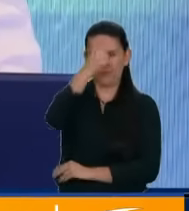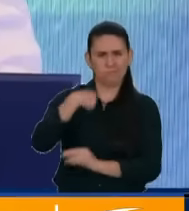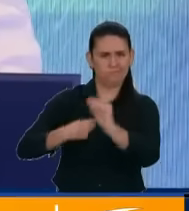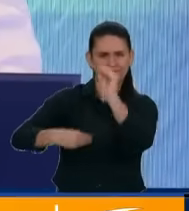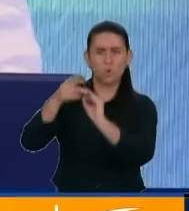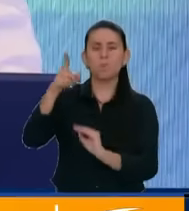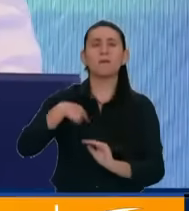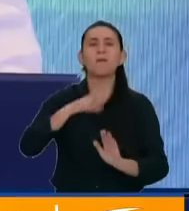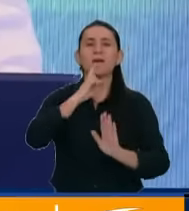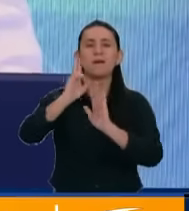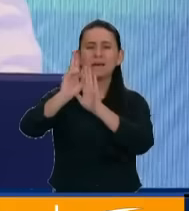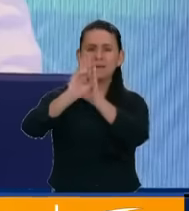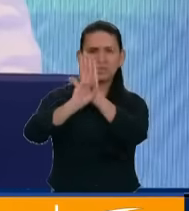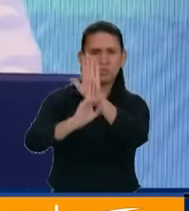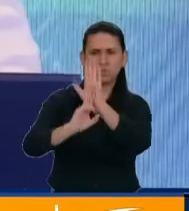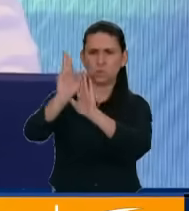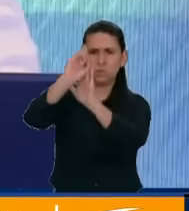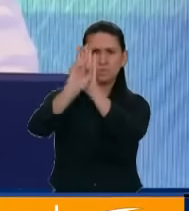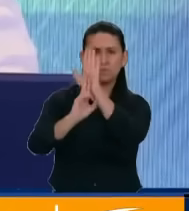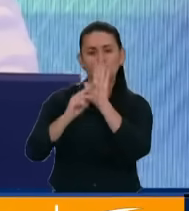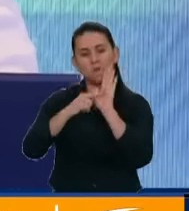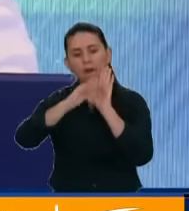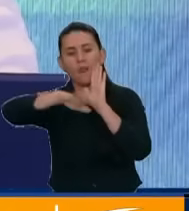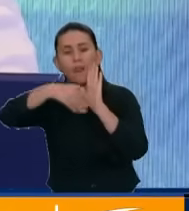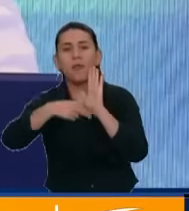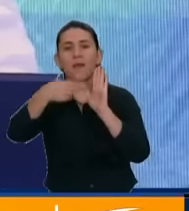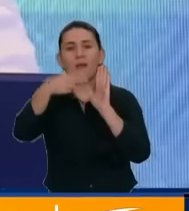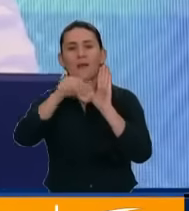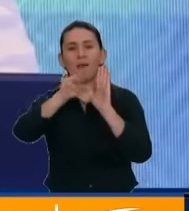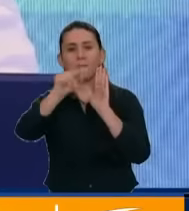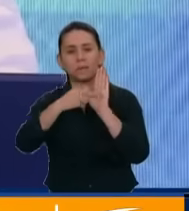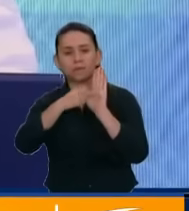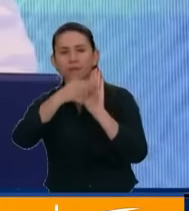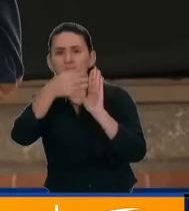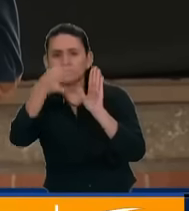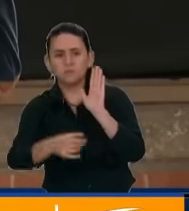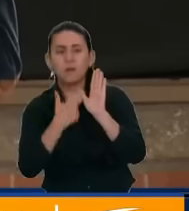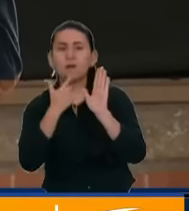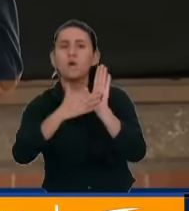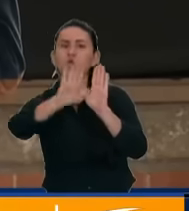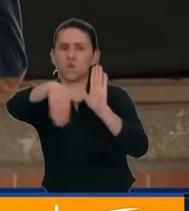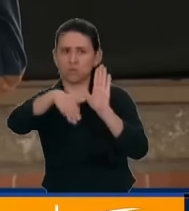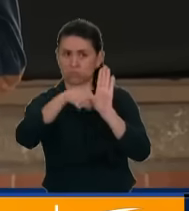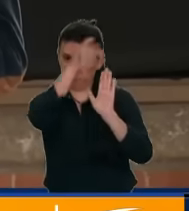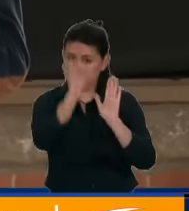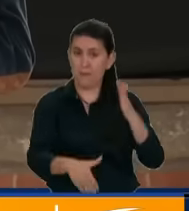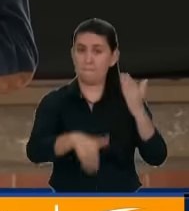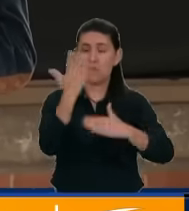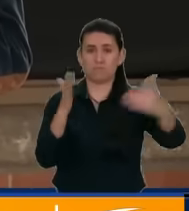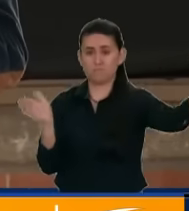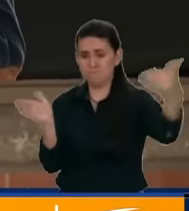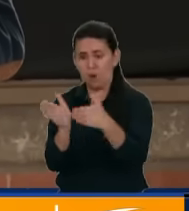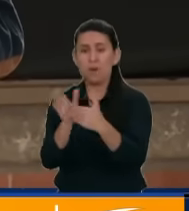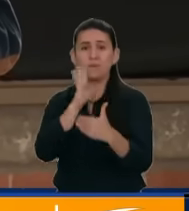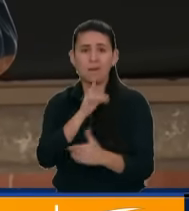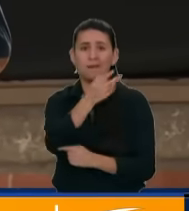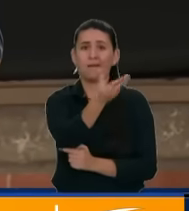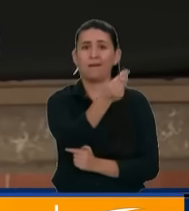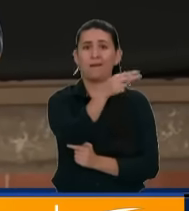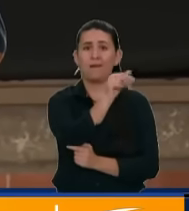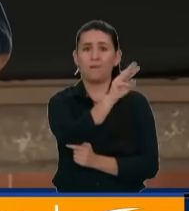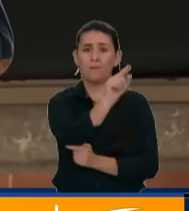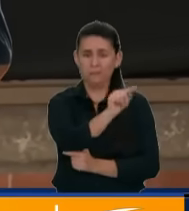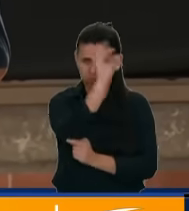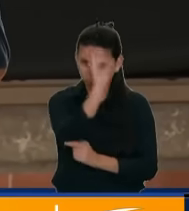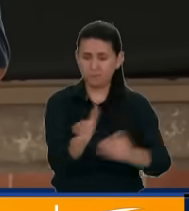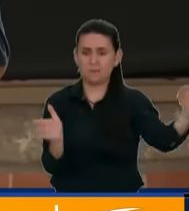una resolución que no mencionaba a Hamas directamente y los ataques que perpetró contra la población civil israelí el sábado